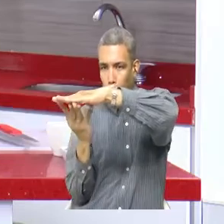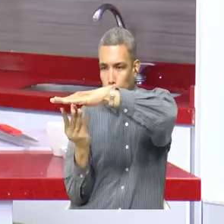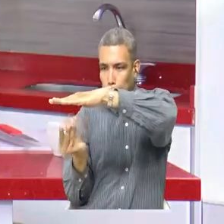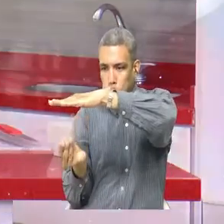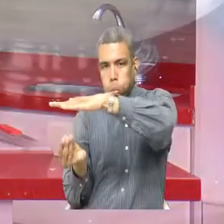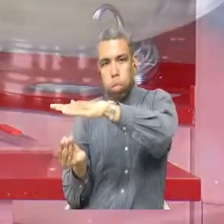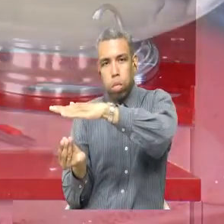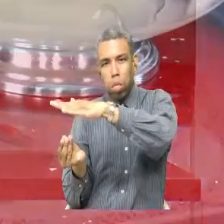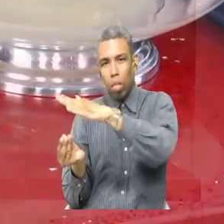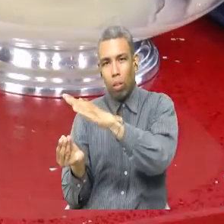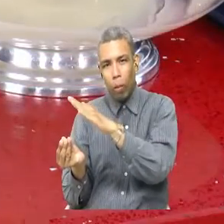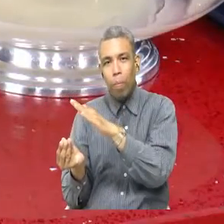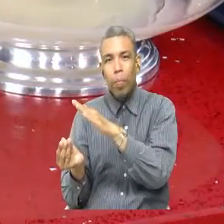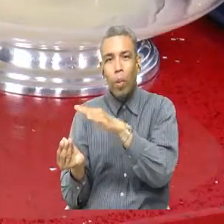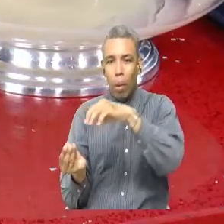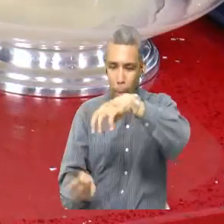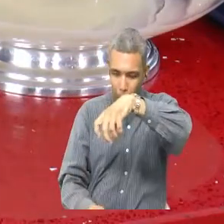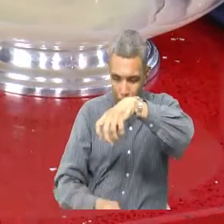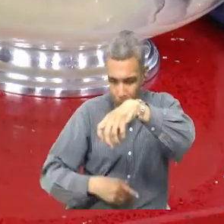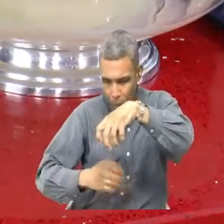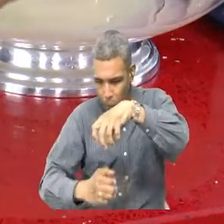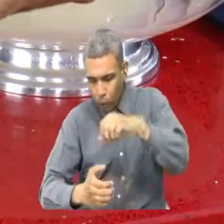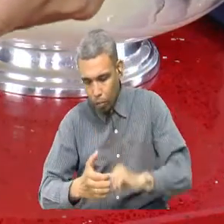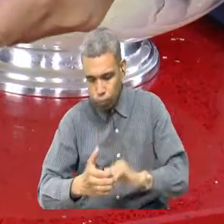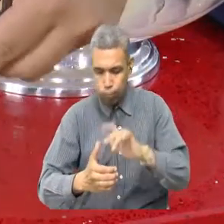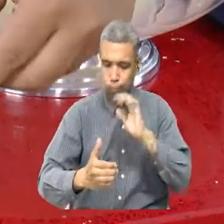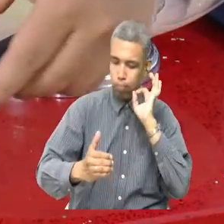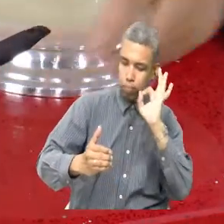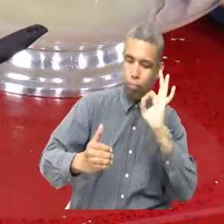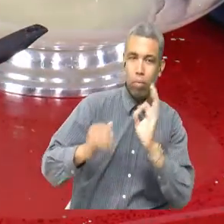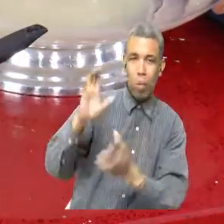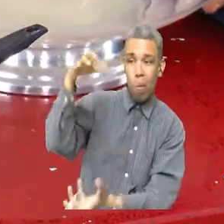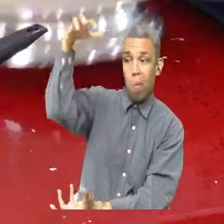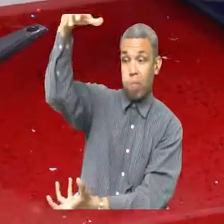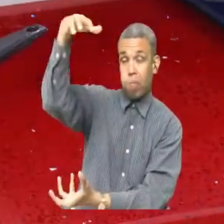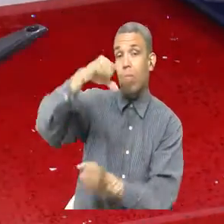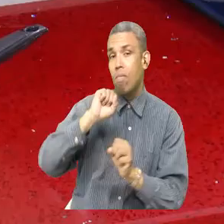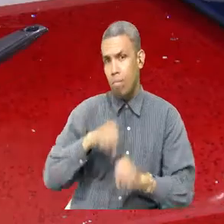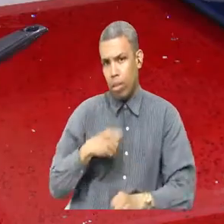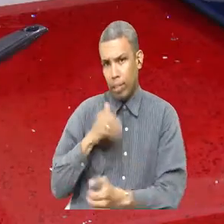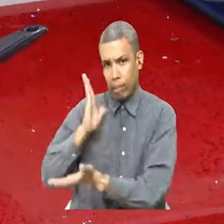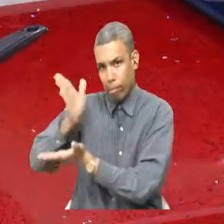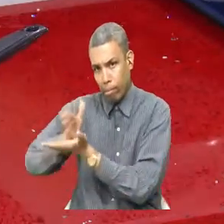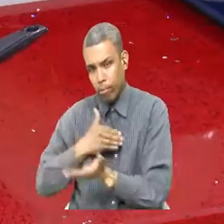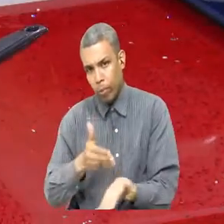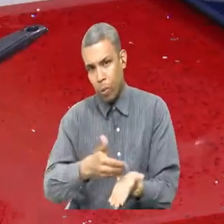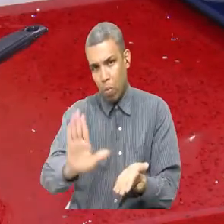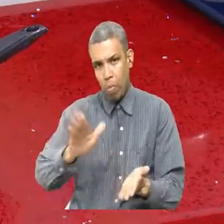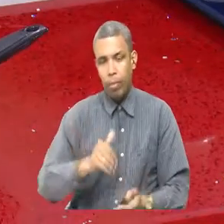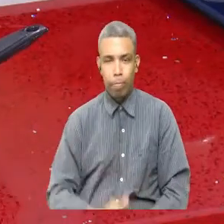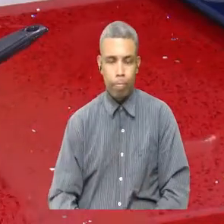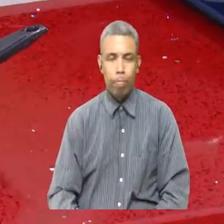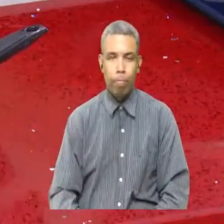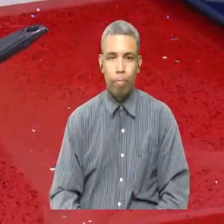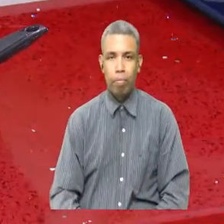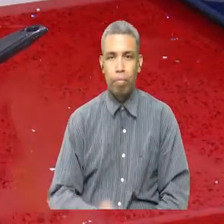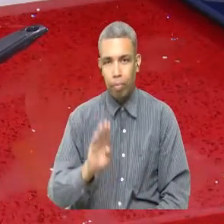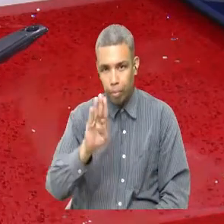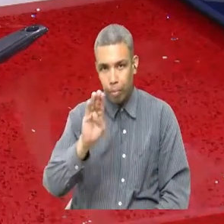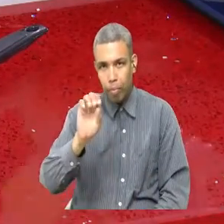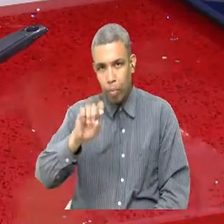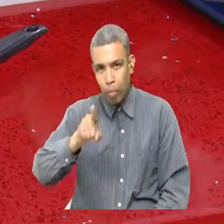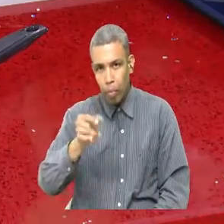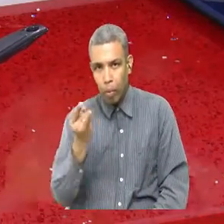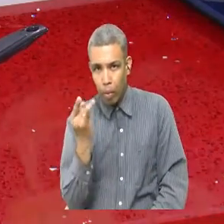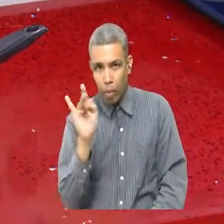que vayan y visiten Muebles Rústicos El Bosque. Sí, Roshi. A ver, acá vamos a terminar la última capa. Vean,